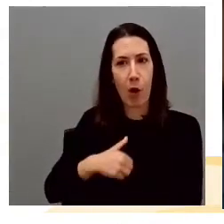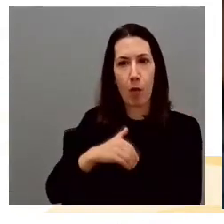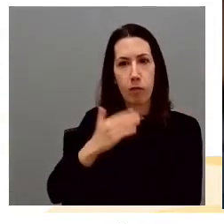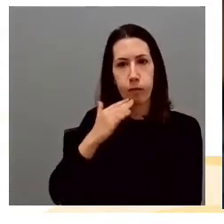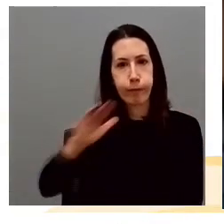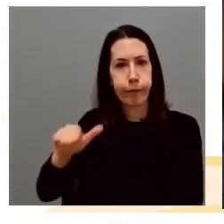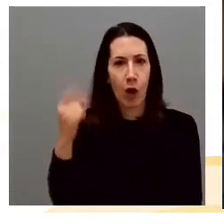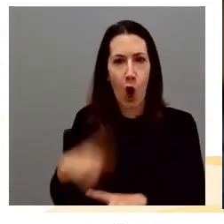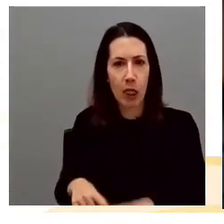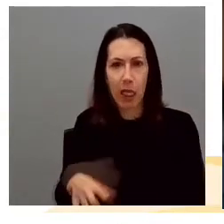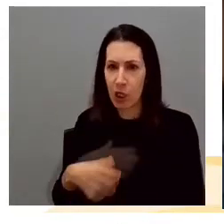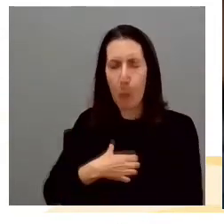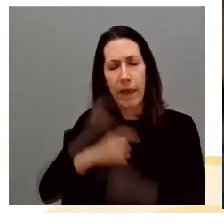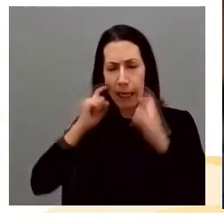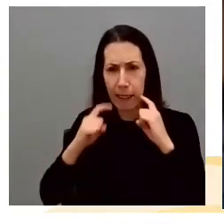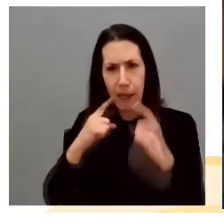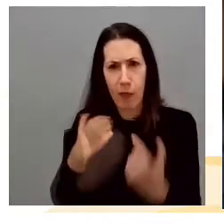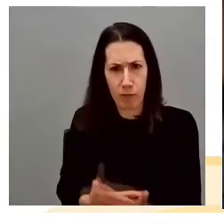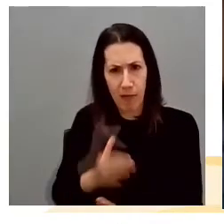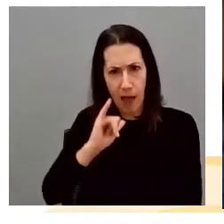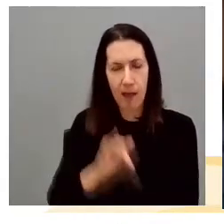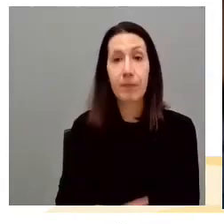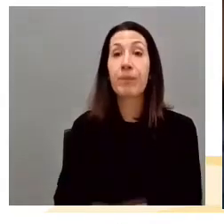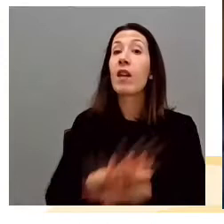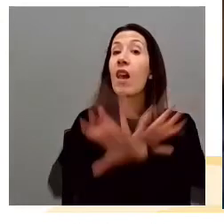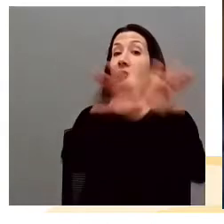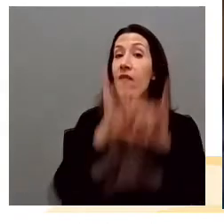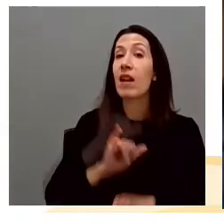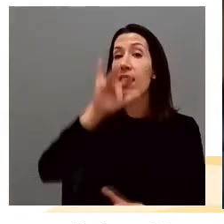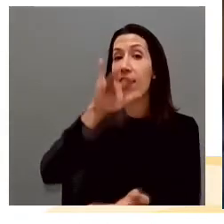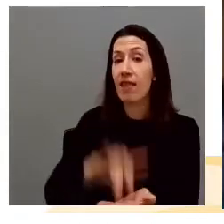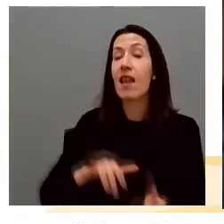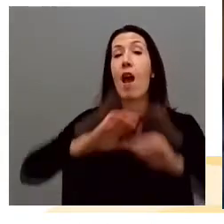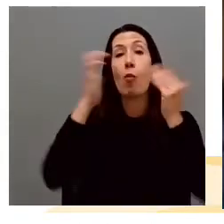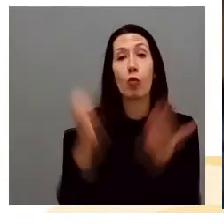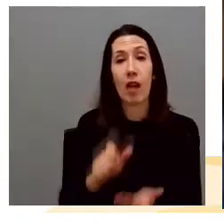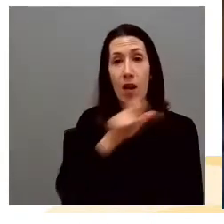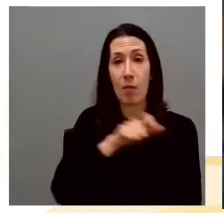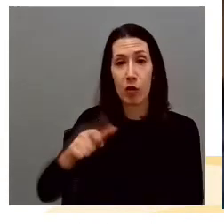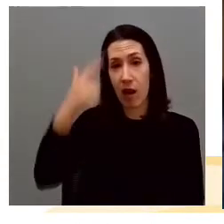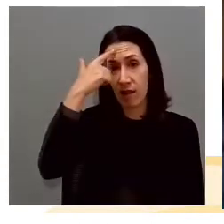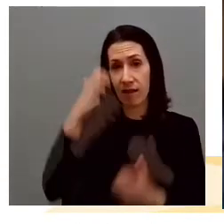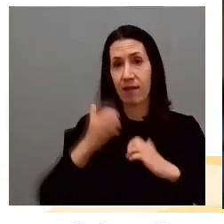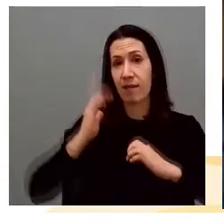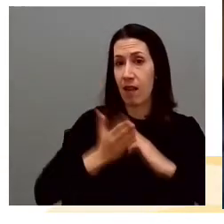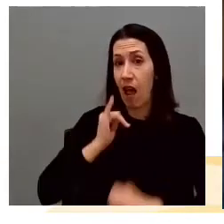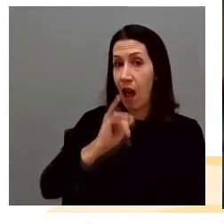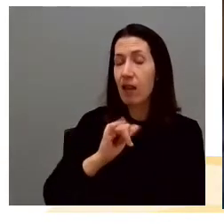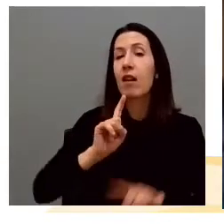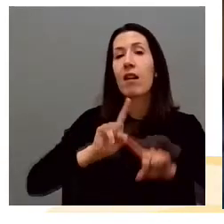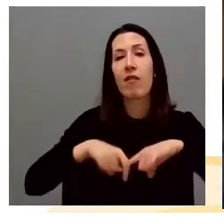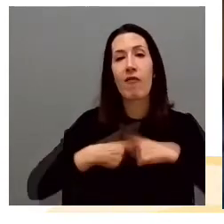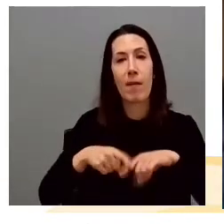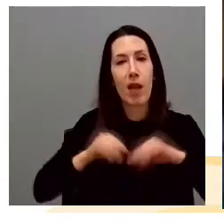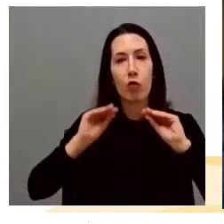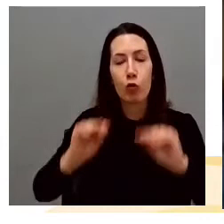hayan intentado. Feliz Día Mundial a las personas con parálisis cerebral, a sus familias,